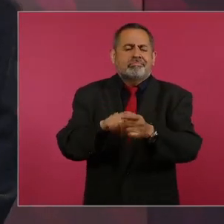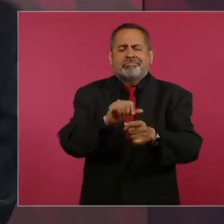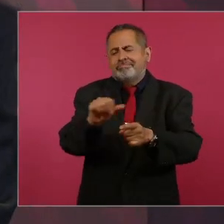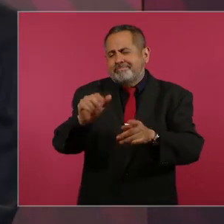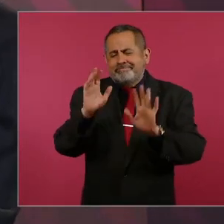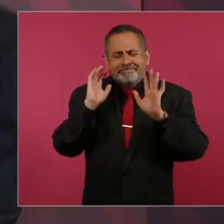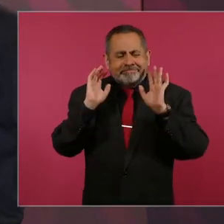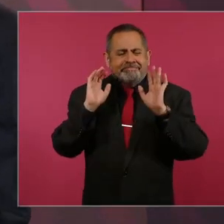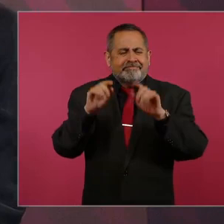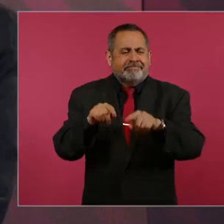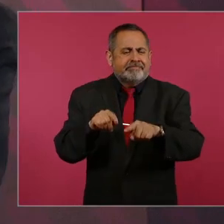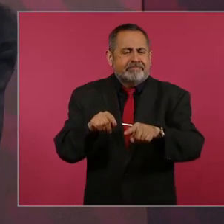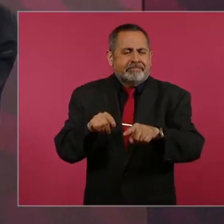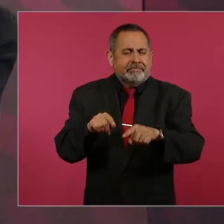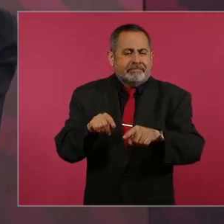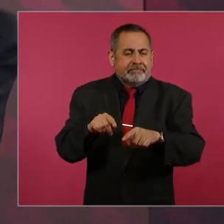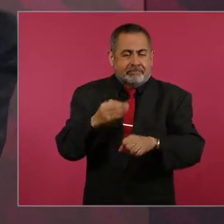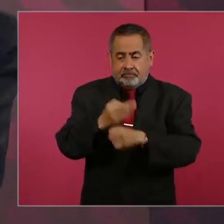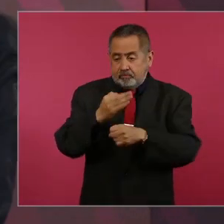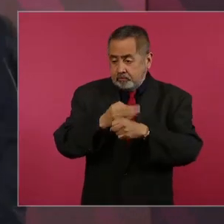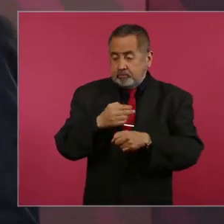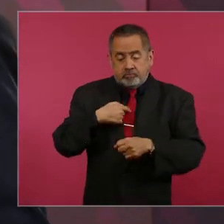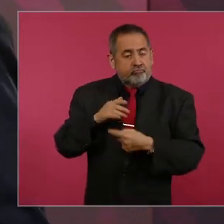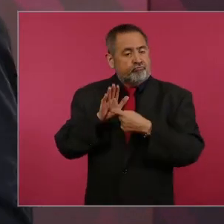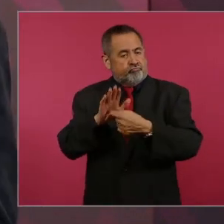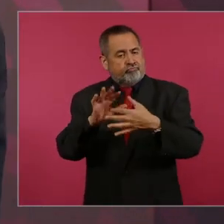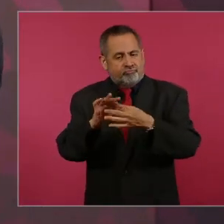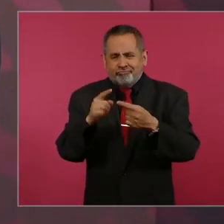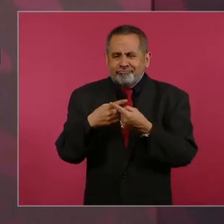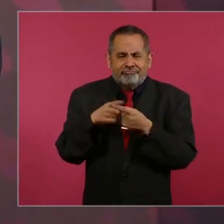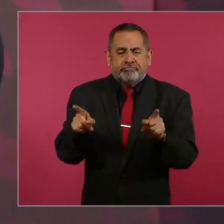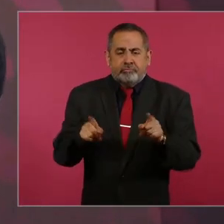pues es lo que estamos tratando aquí.